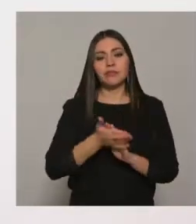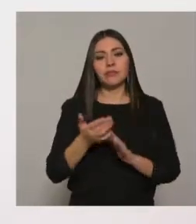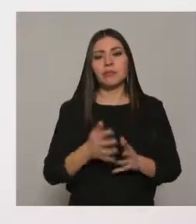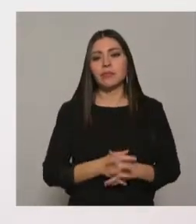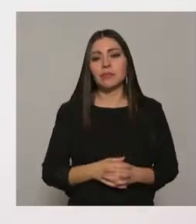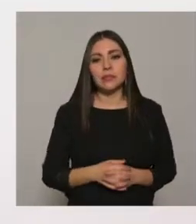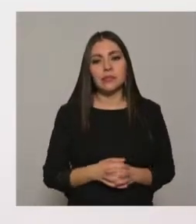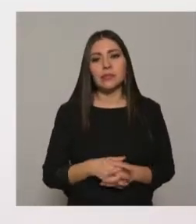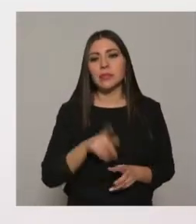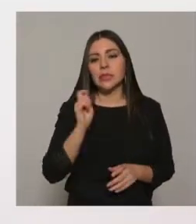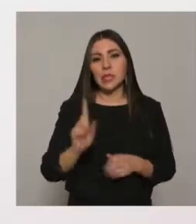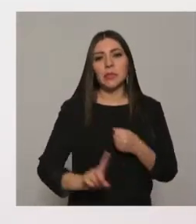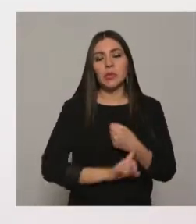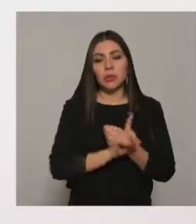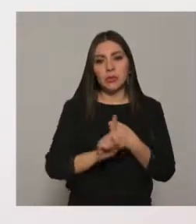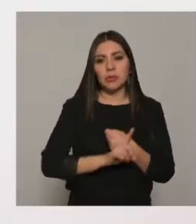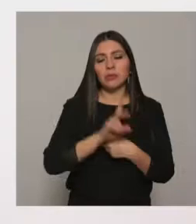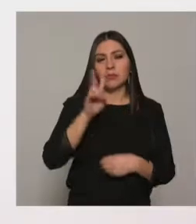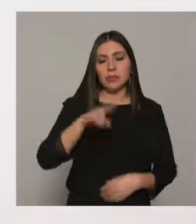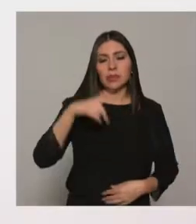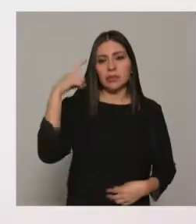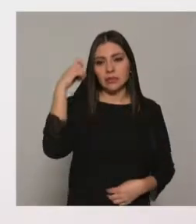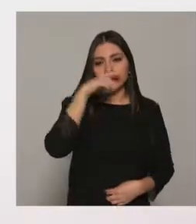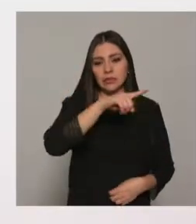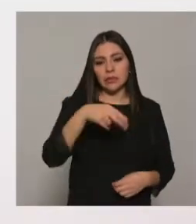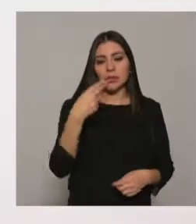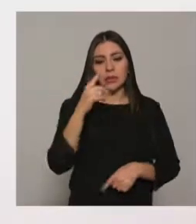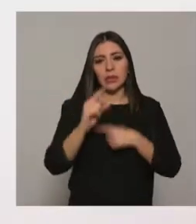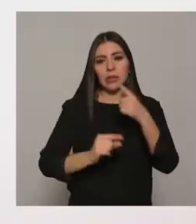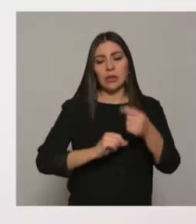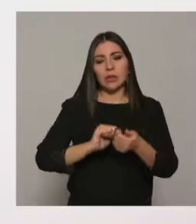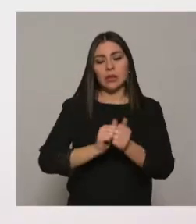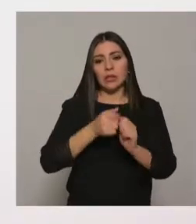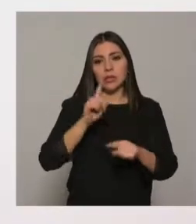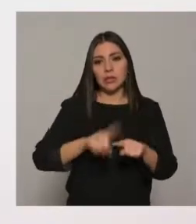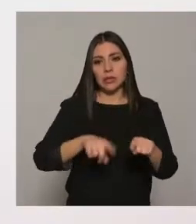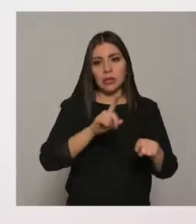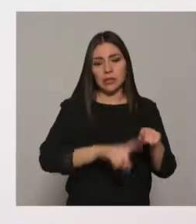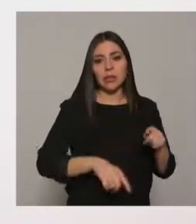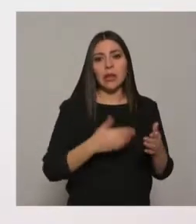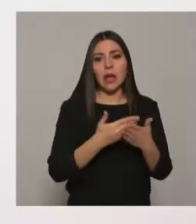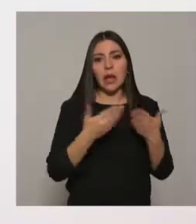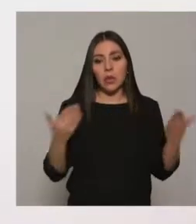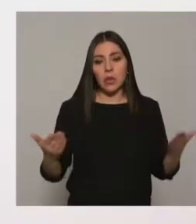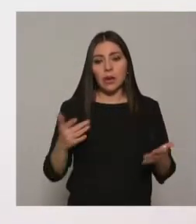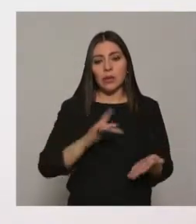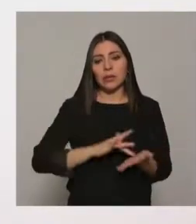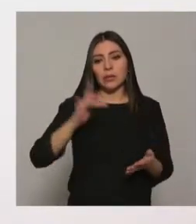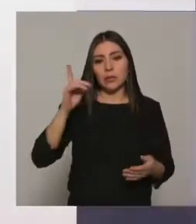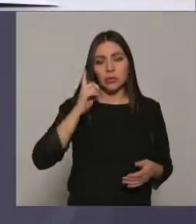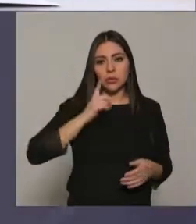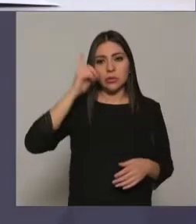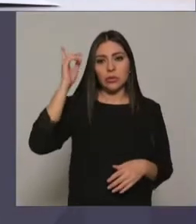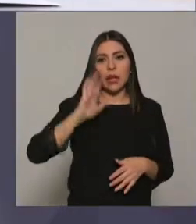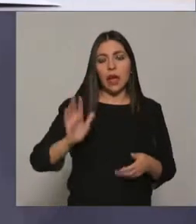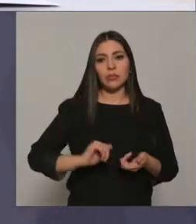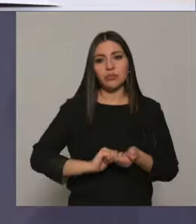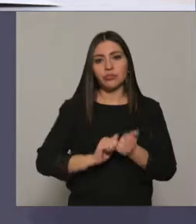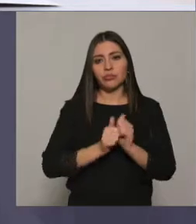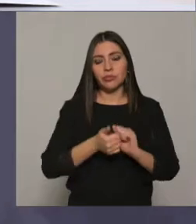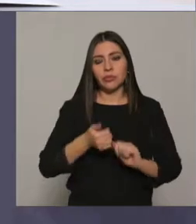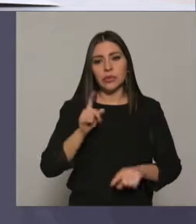sido problemas muy importantes que se han tenido que ir sorteando y que, gracias a Dios, pues hemos ido